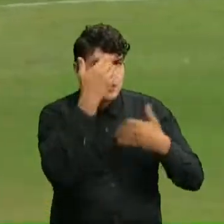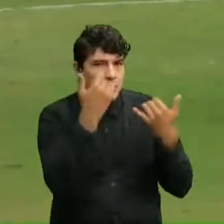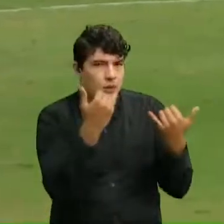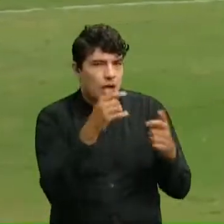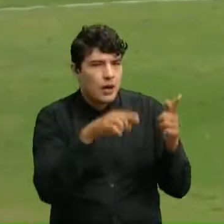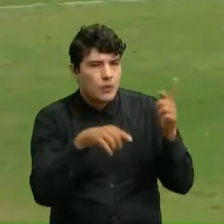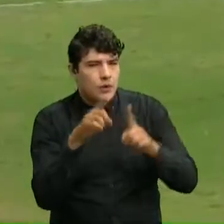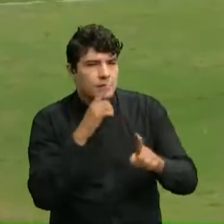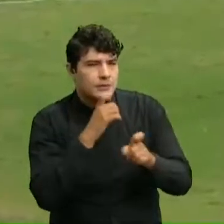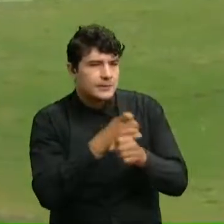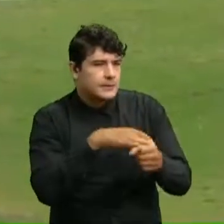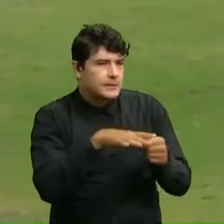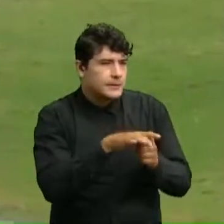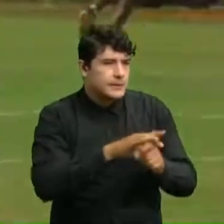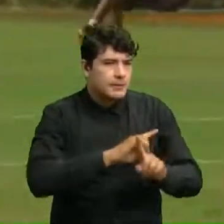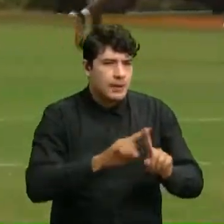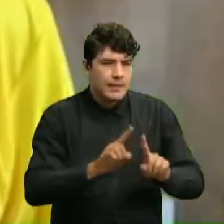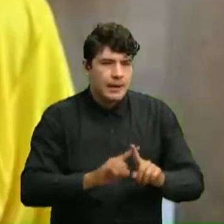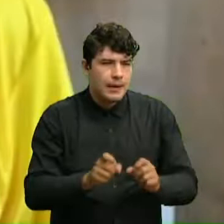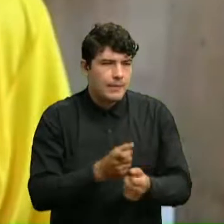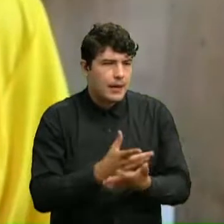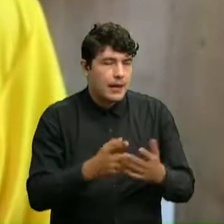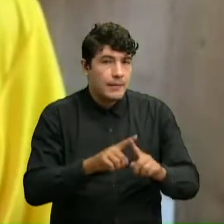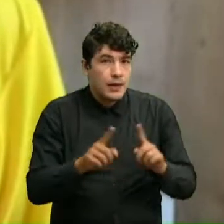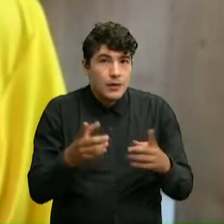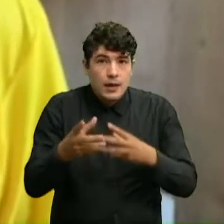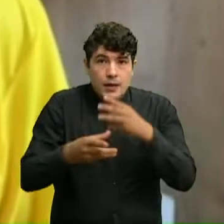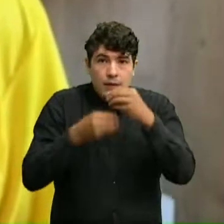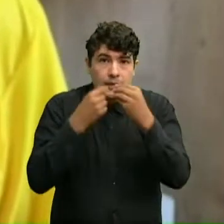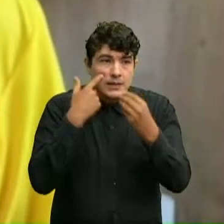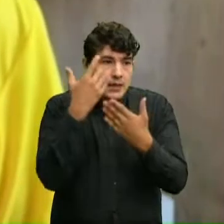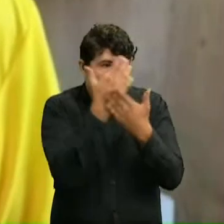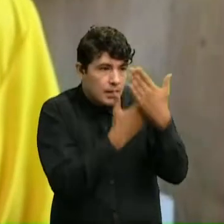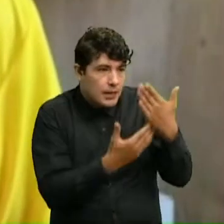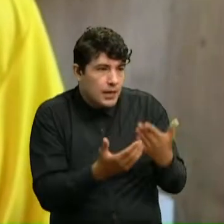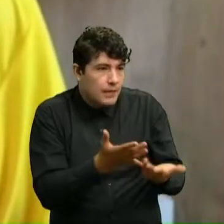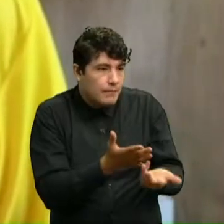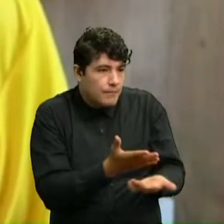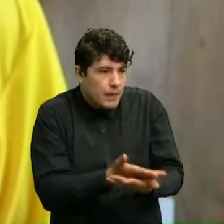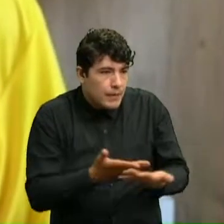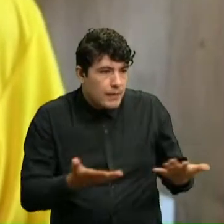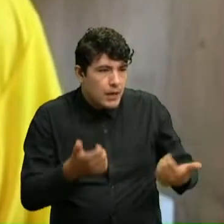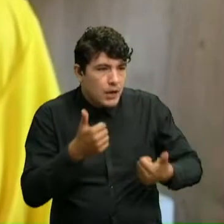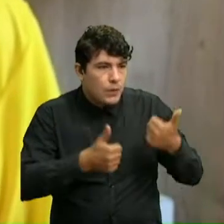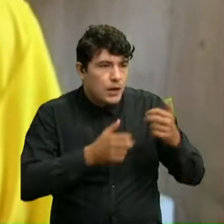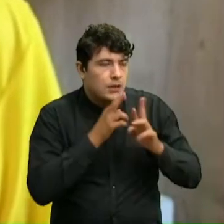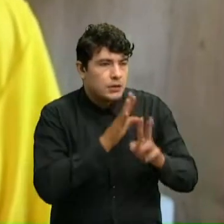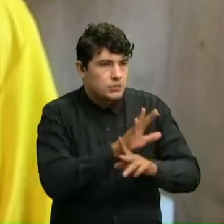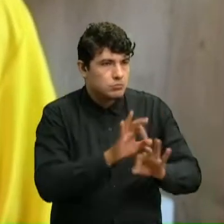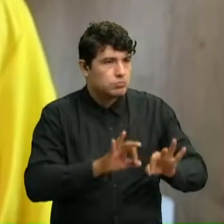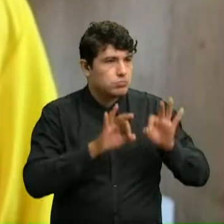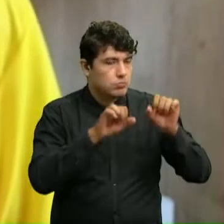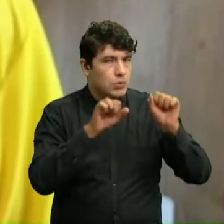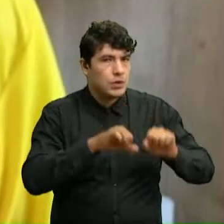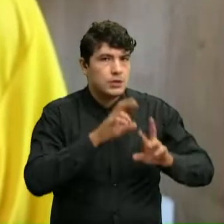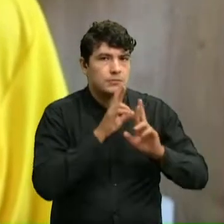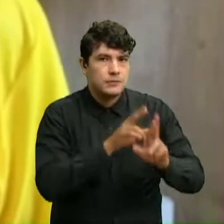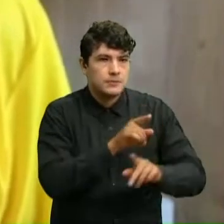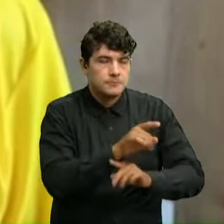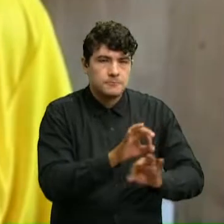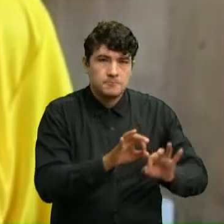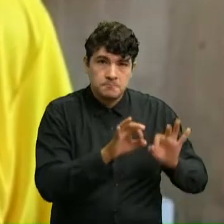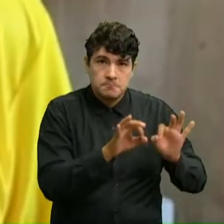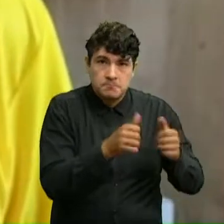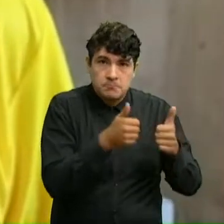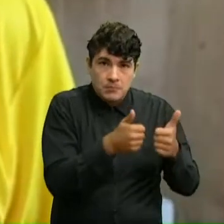en la tabla, pero también mirar qué tenemos como para poder responder a una exigencia tan alta como es estar